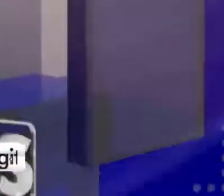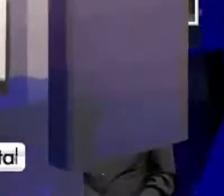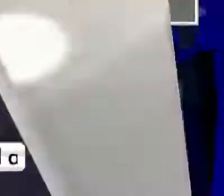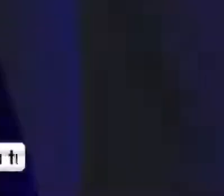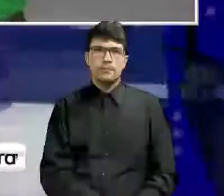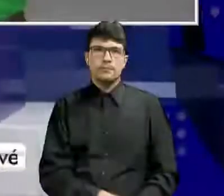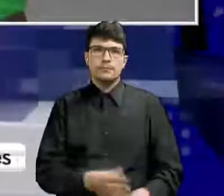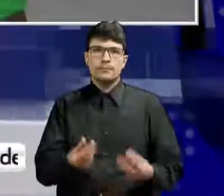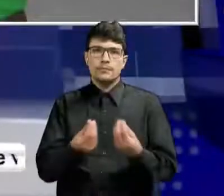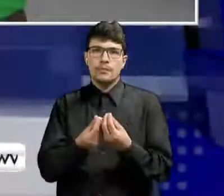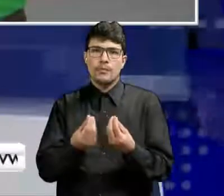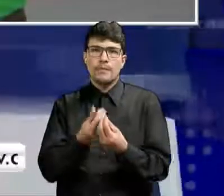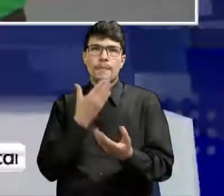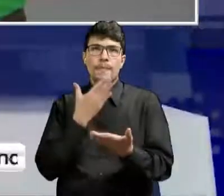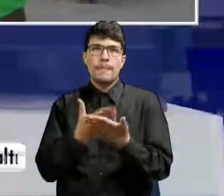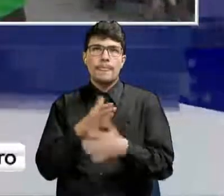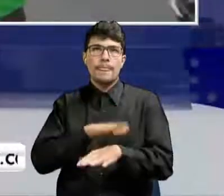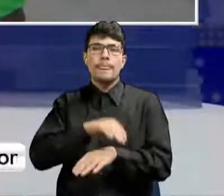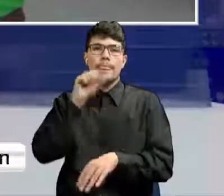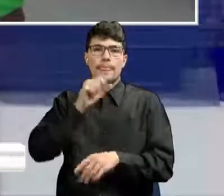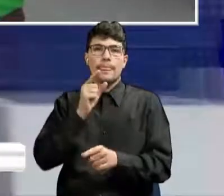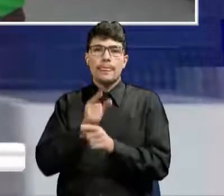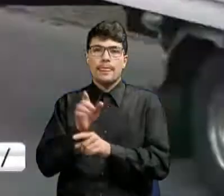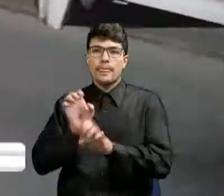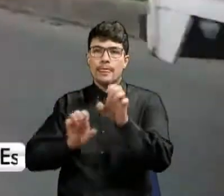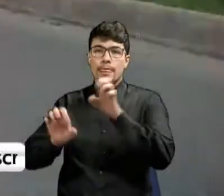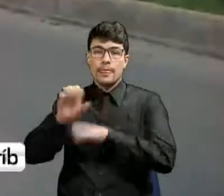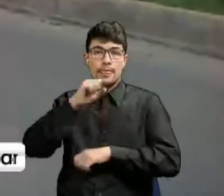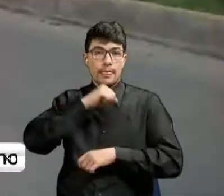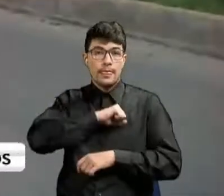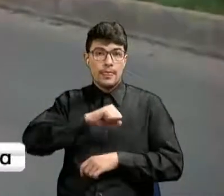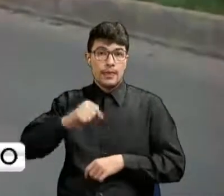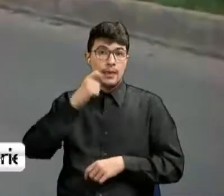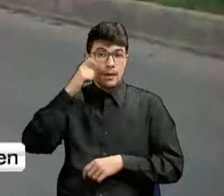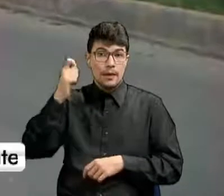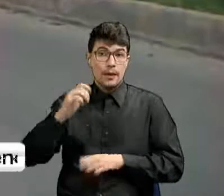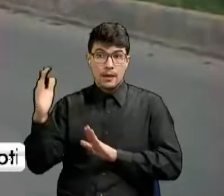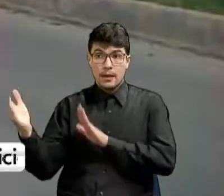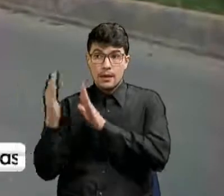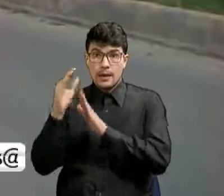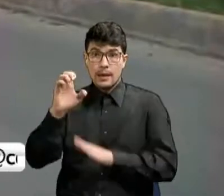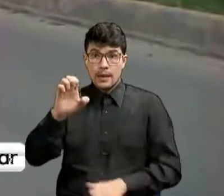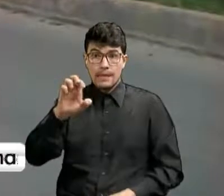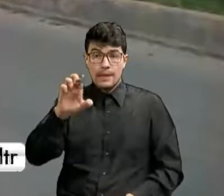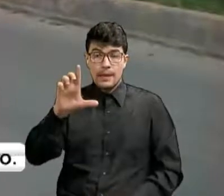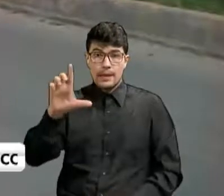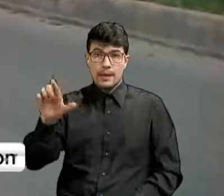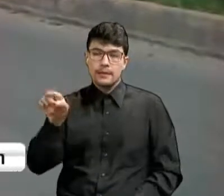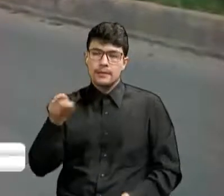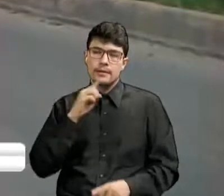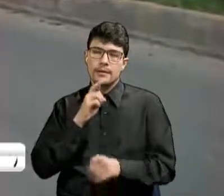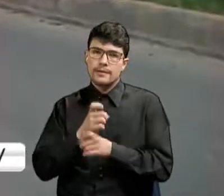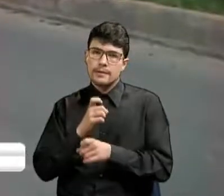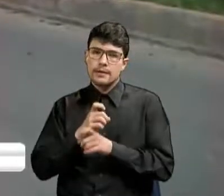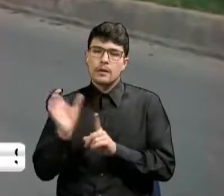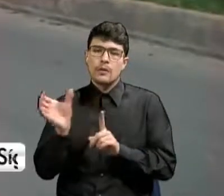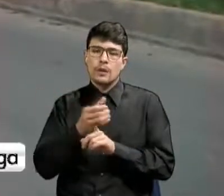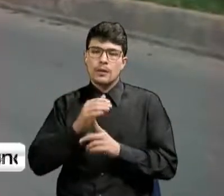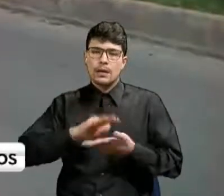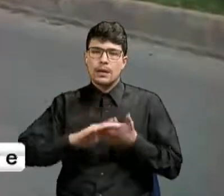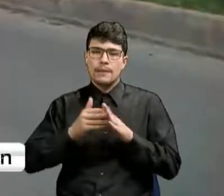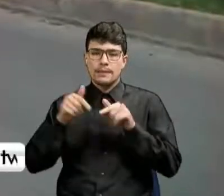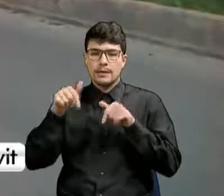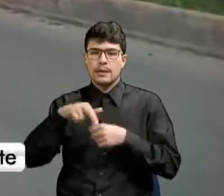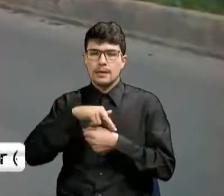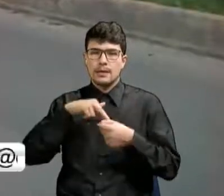Compañero, buenas tardes. Pues lo han manifestado los defensores de derechos humanos. Hasta tanto no se dialogue con la guerrilla del EPL, será muy difícil alcanzar la paz en esta región del